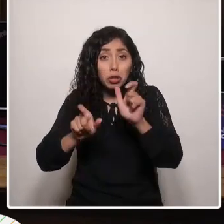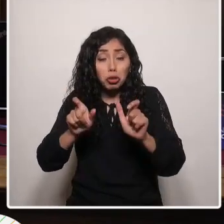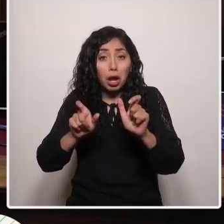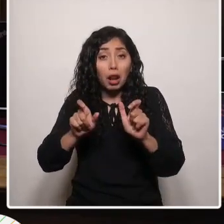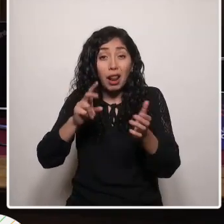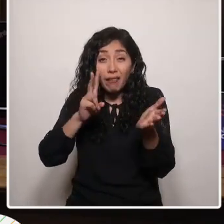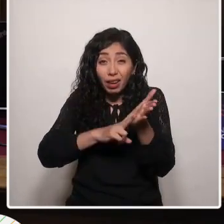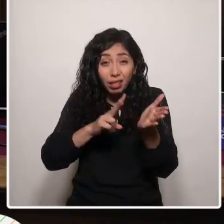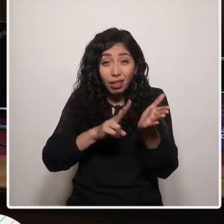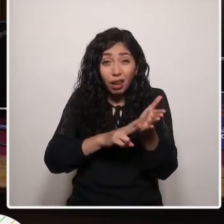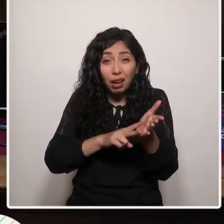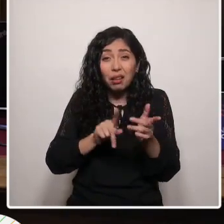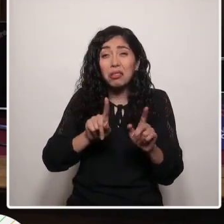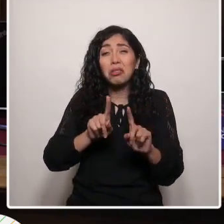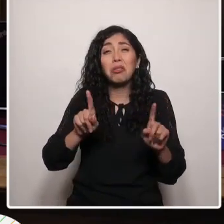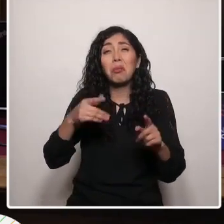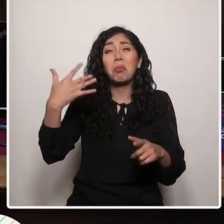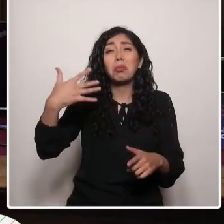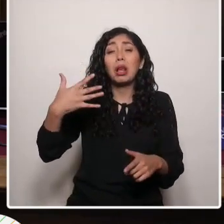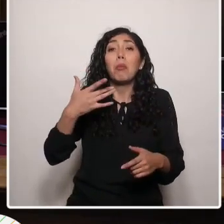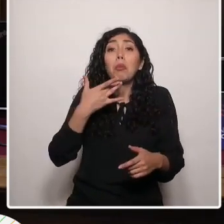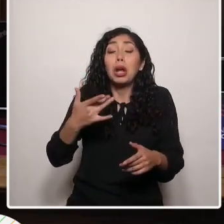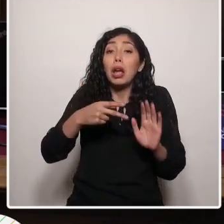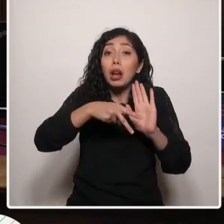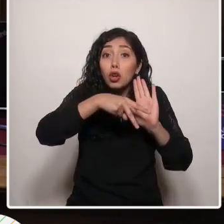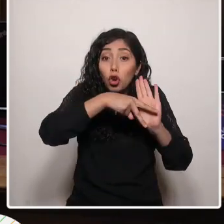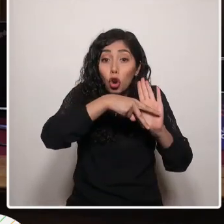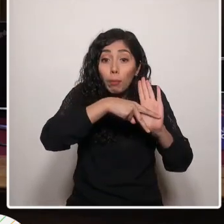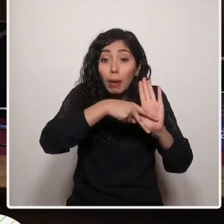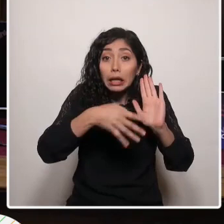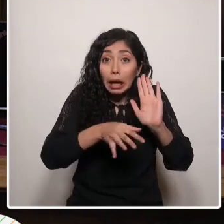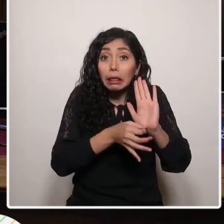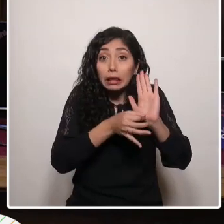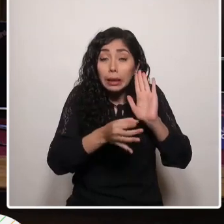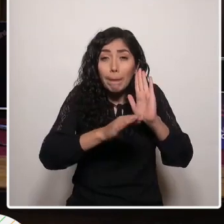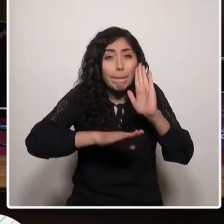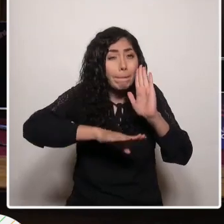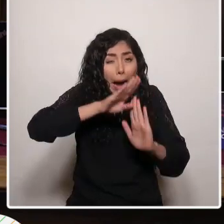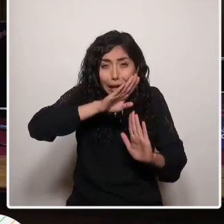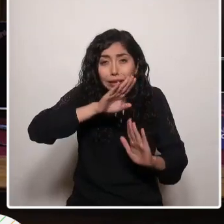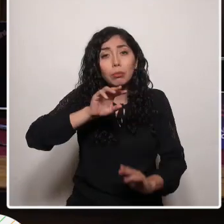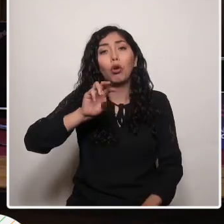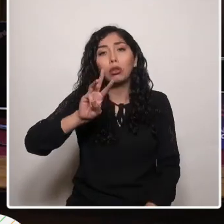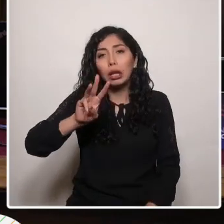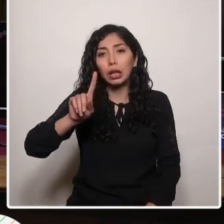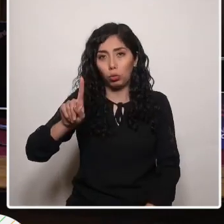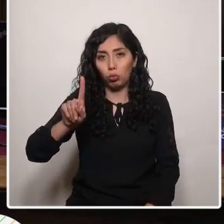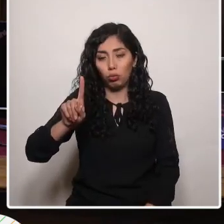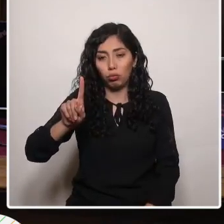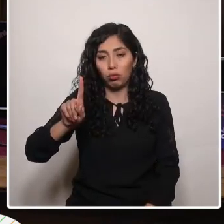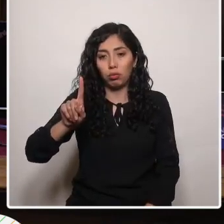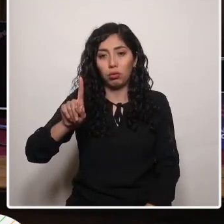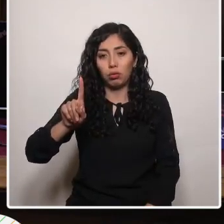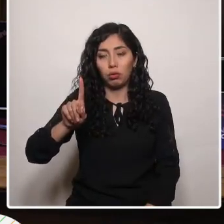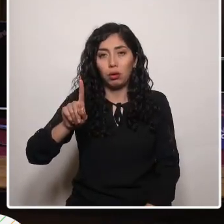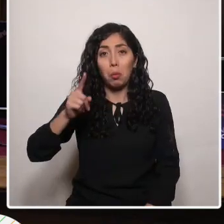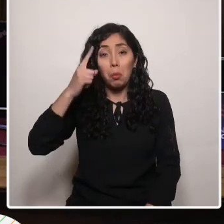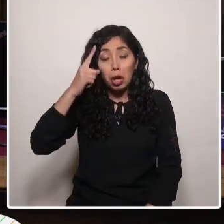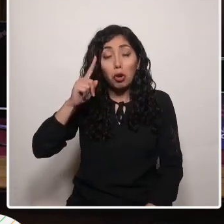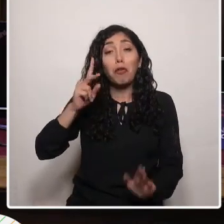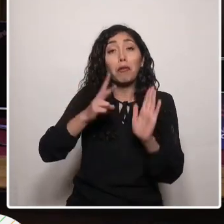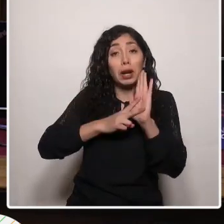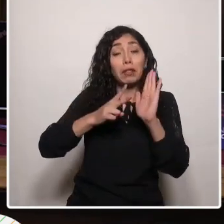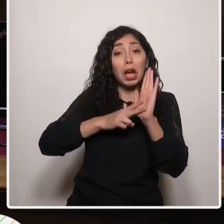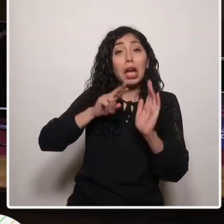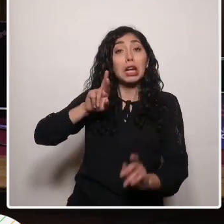indispensable porque la propia norma señala que es un máximo de 31. Sin embargo, tiene razón